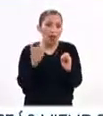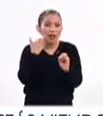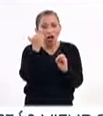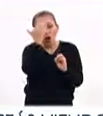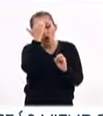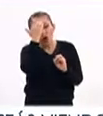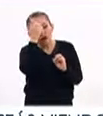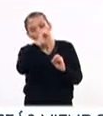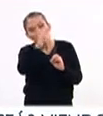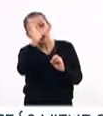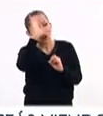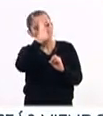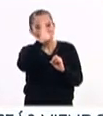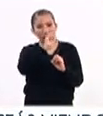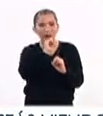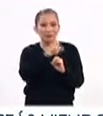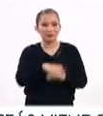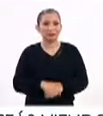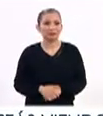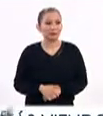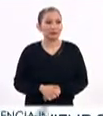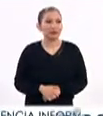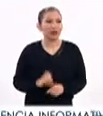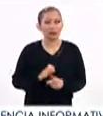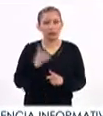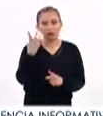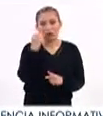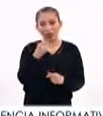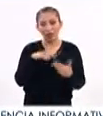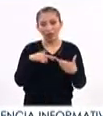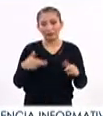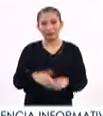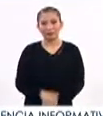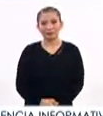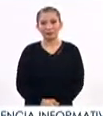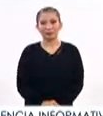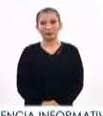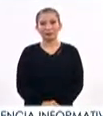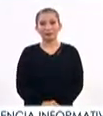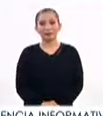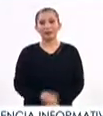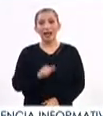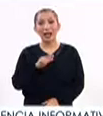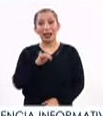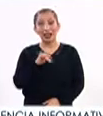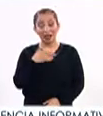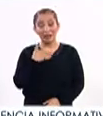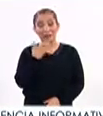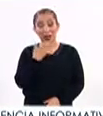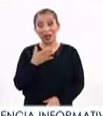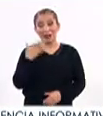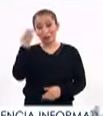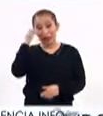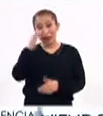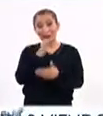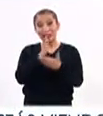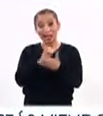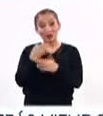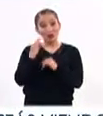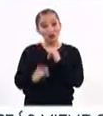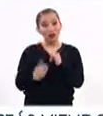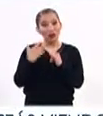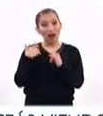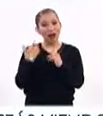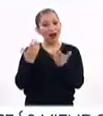quieren conocer otras culturas también, ¿no? Entonces es bonita la relación. Pues Alejandra, qué bueno que pudiste tener esta experiencia y que al final